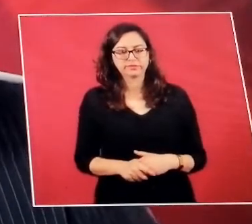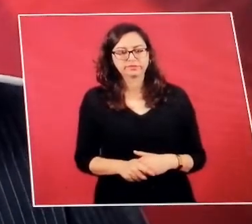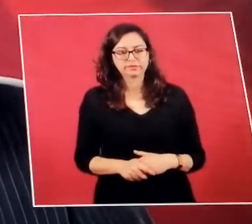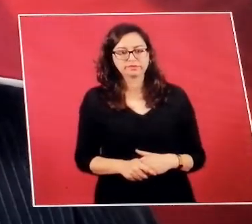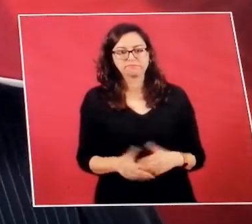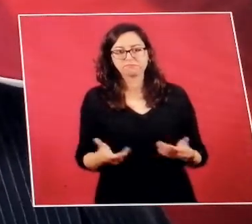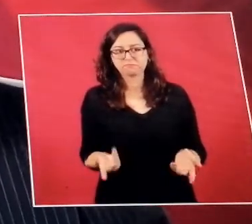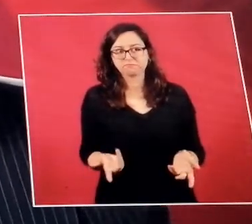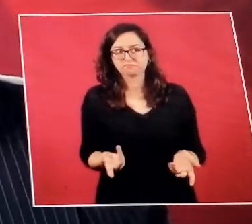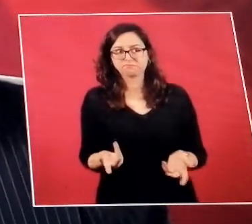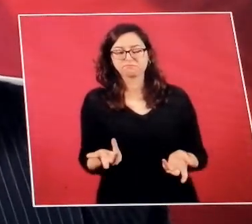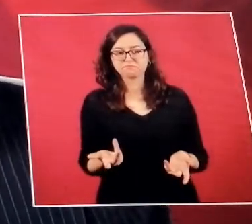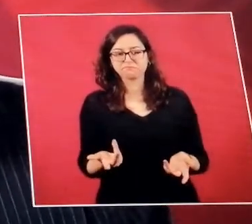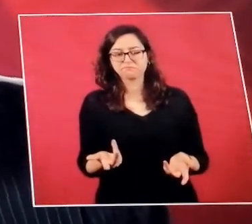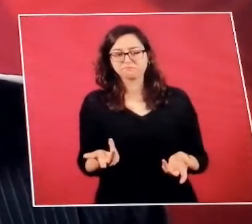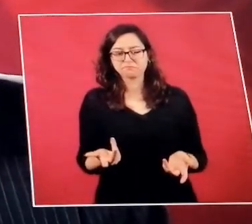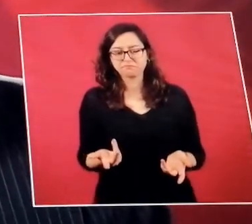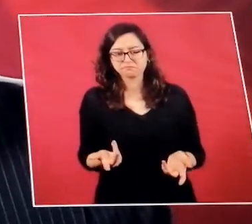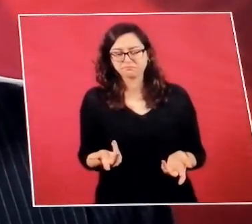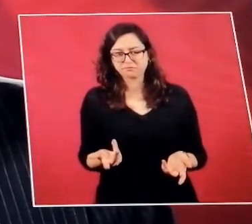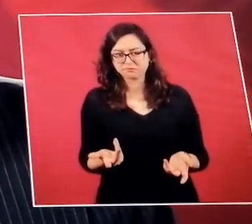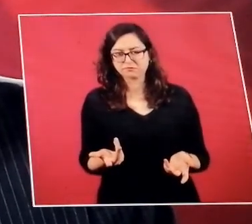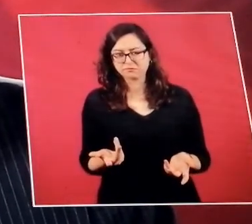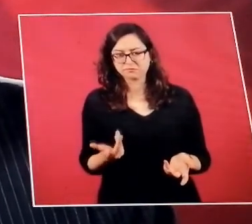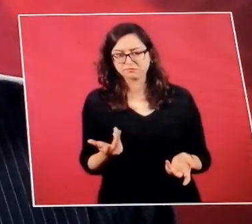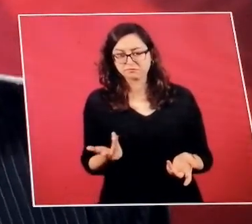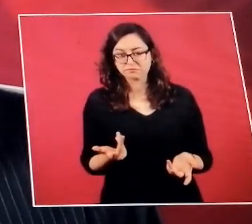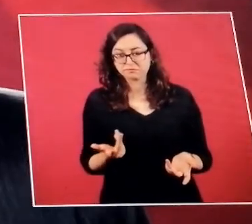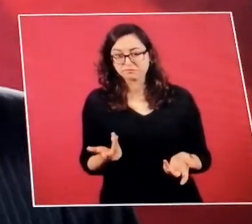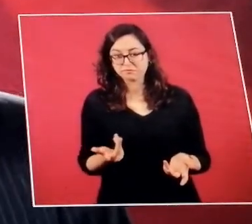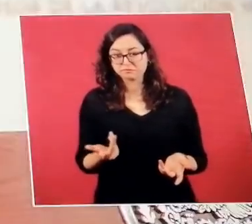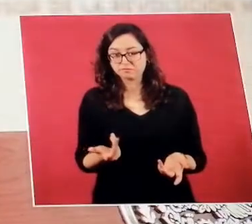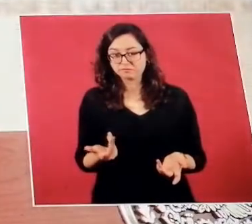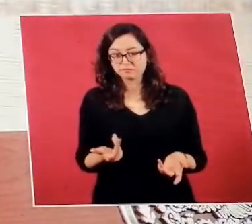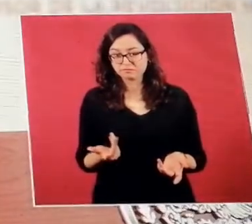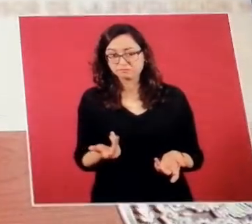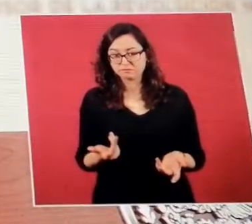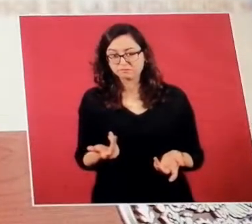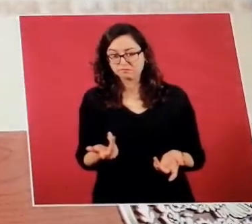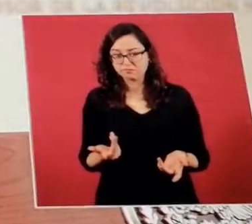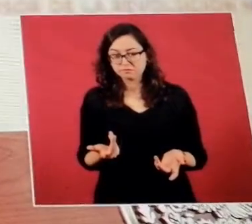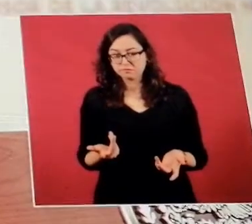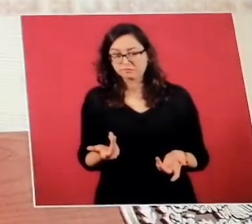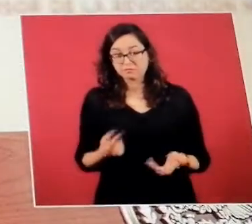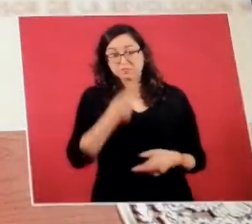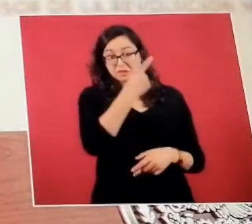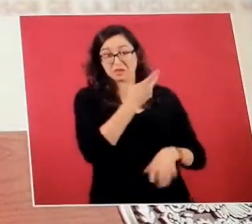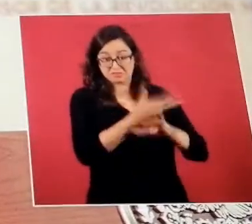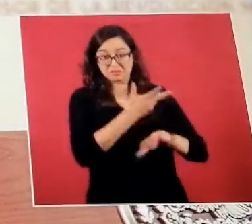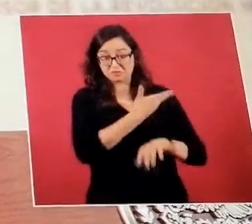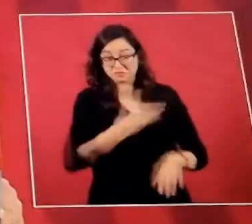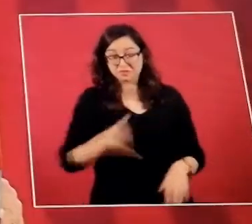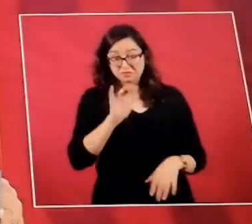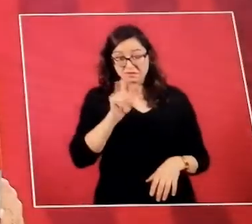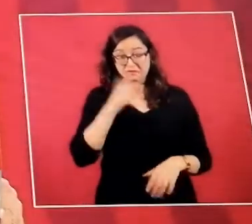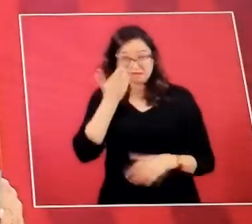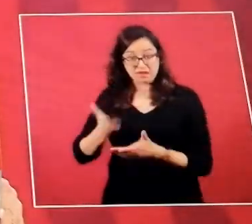Y no hay tampoco ese interés de parte del presidente